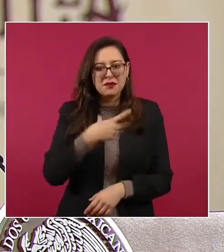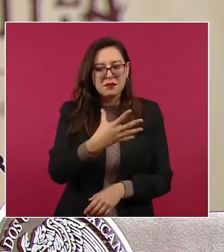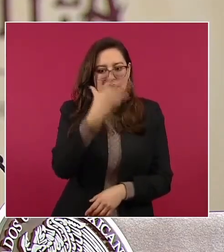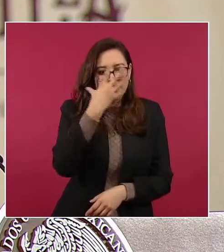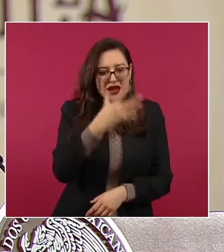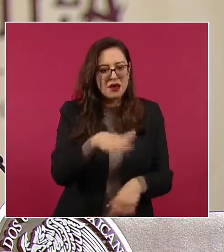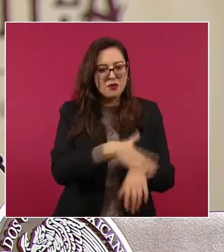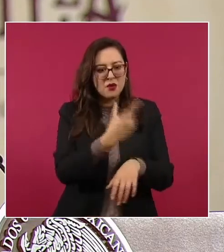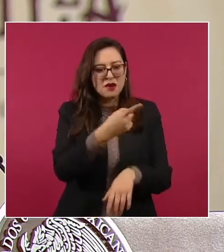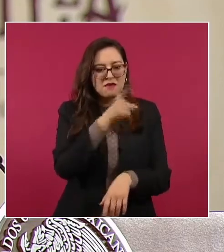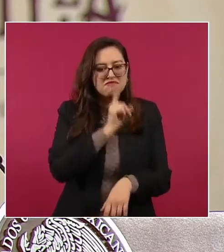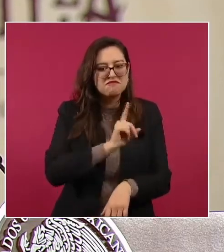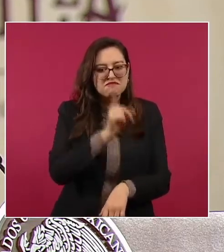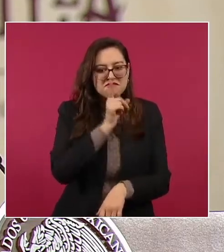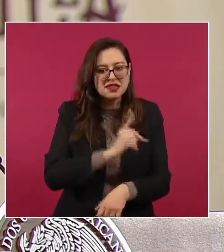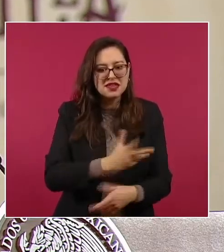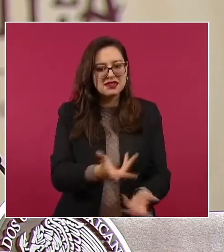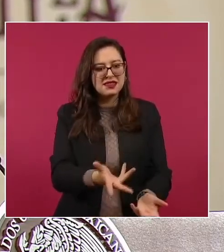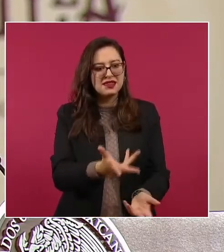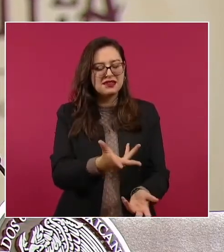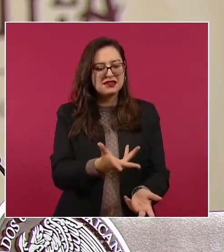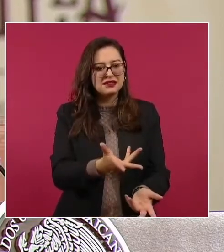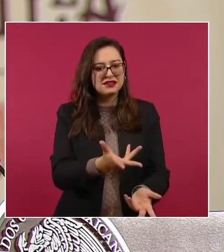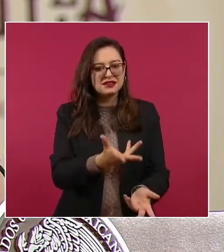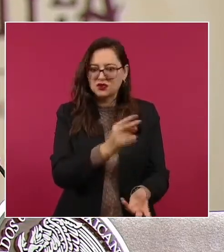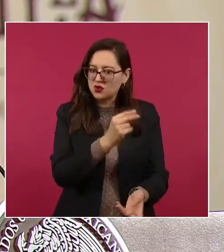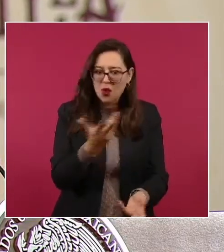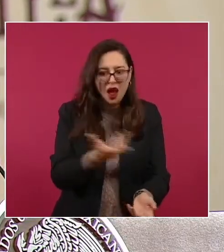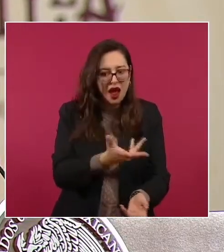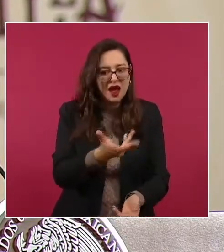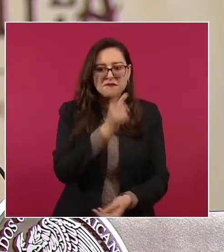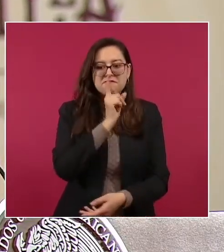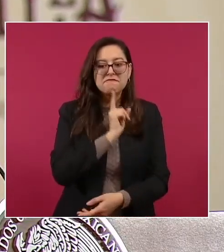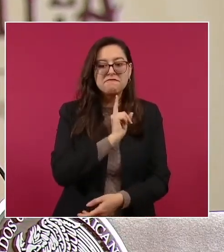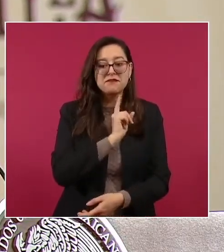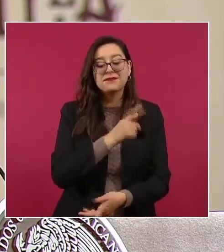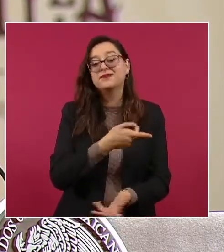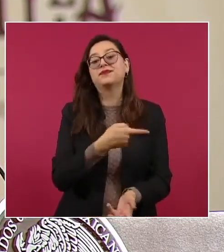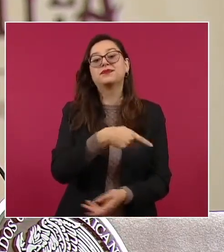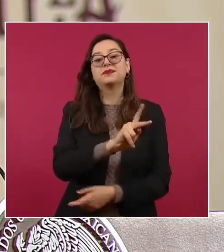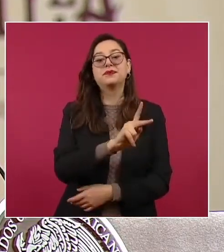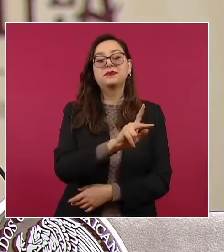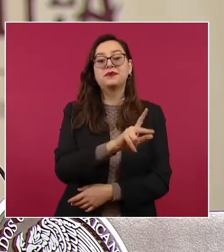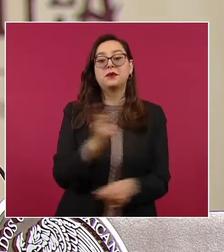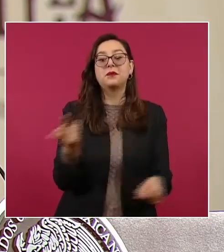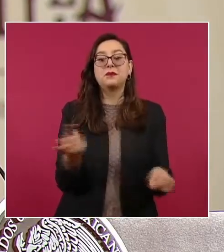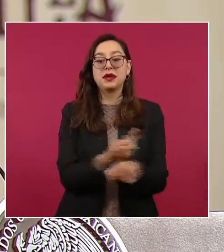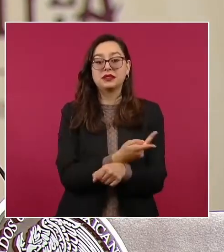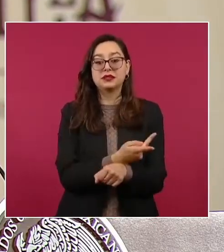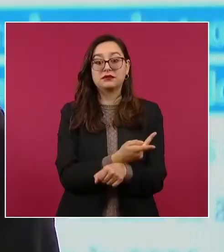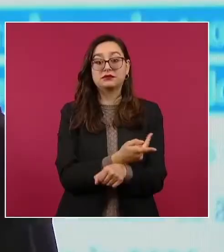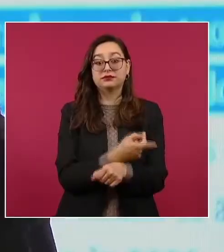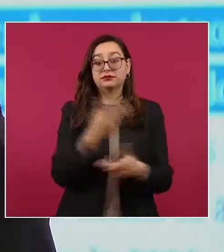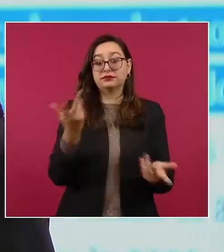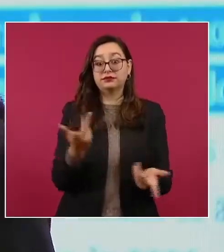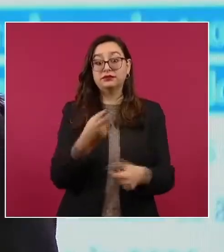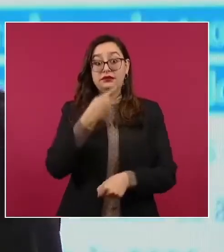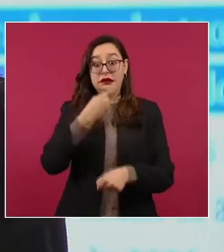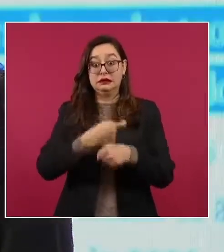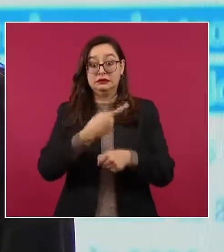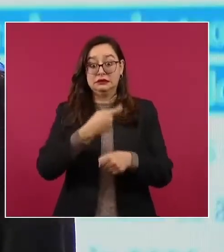Twitter. Pero aquí viene primero el desmentido del reportero quien escribió